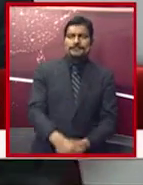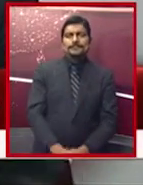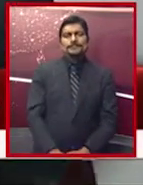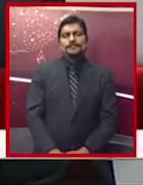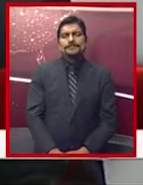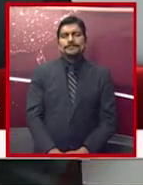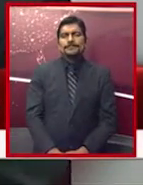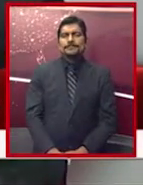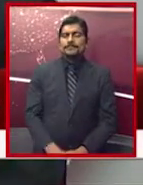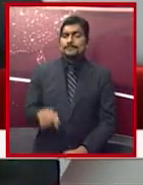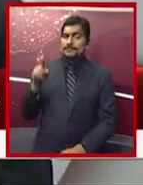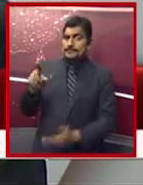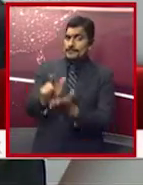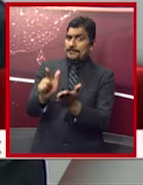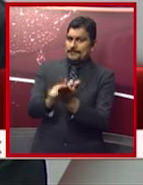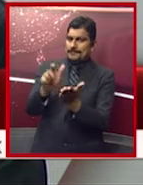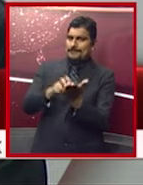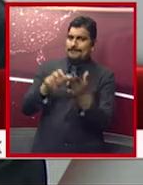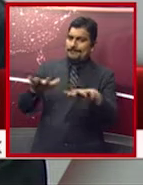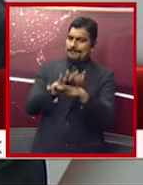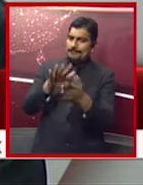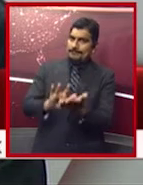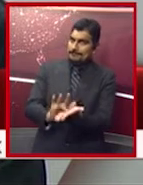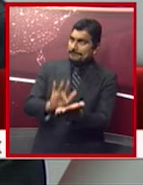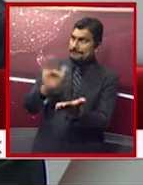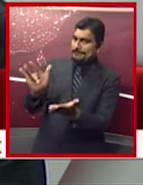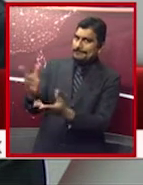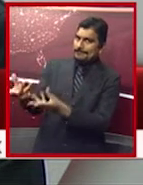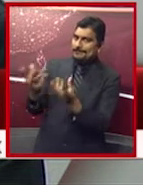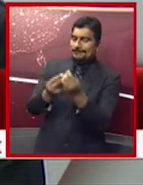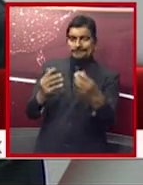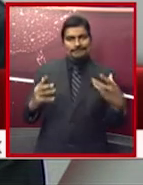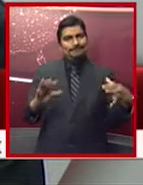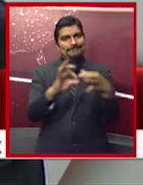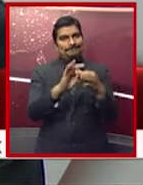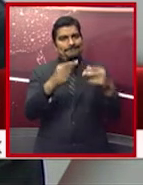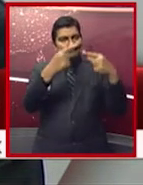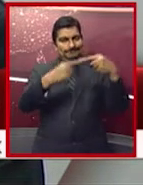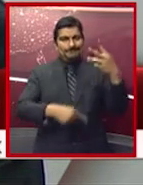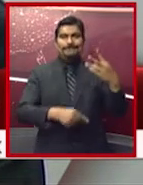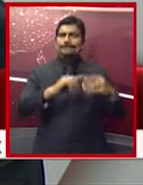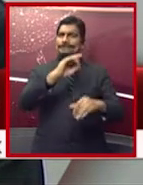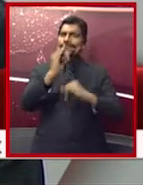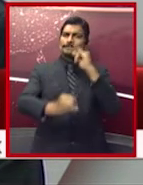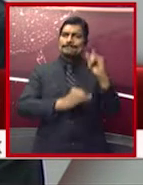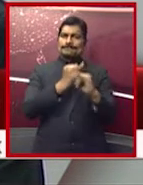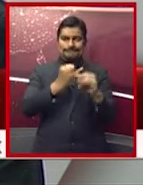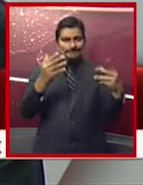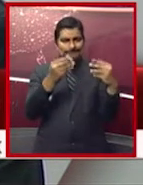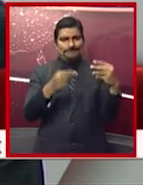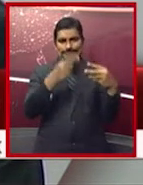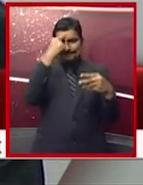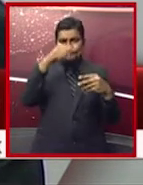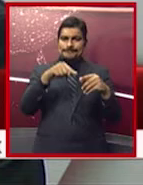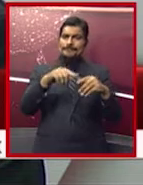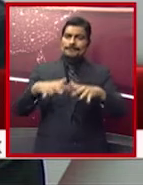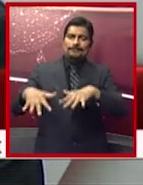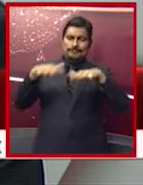Gracias a la reforma energética, ahora nos podemos alinear a las prácticas internacionales en aguas